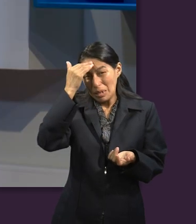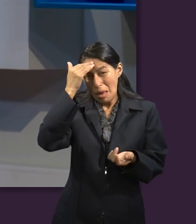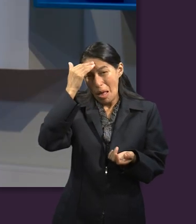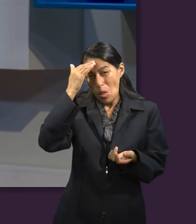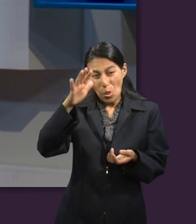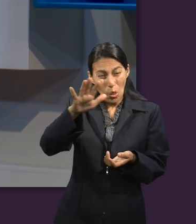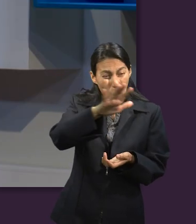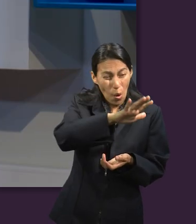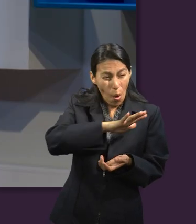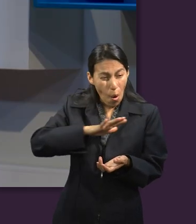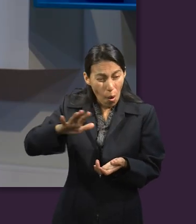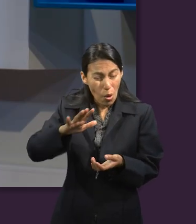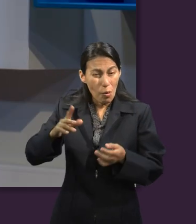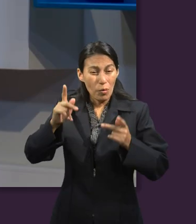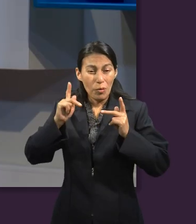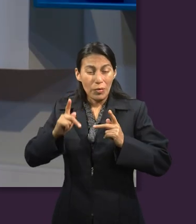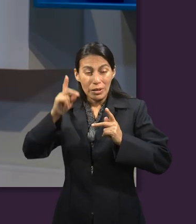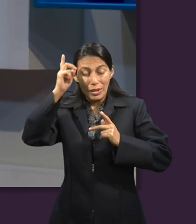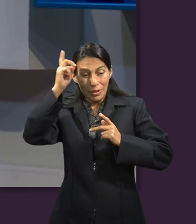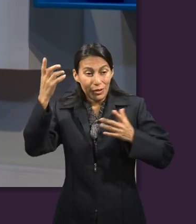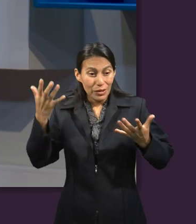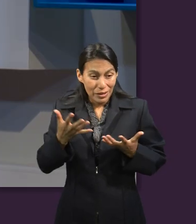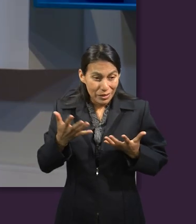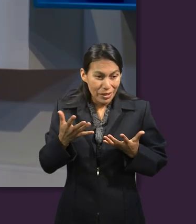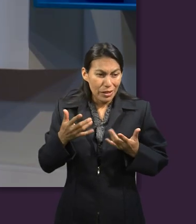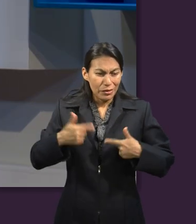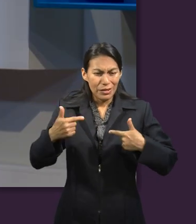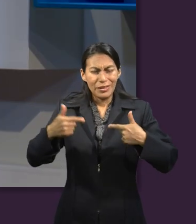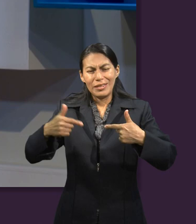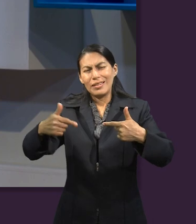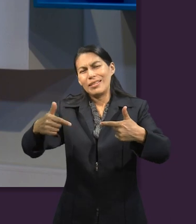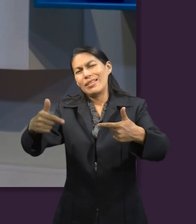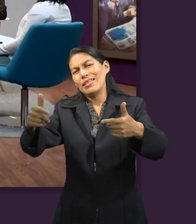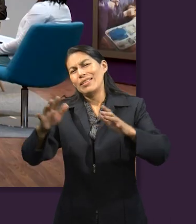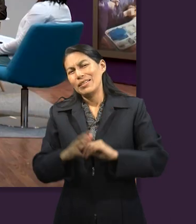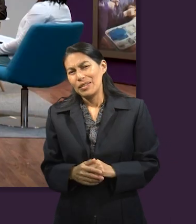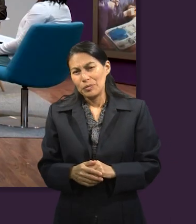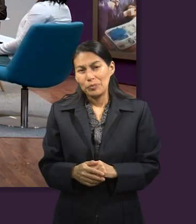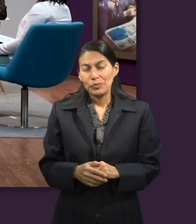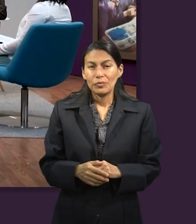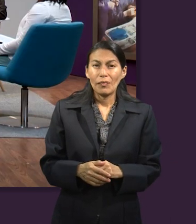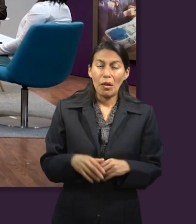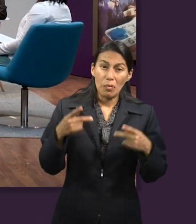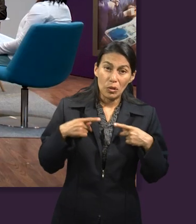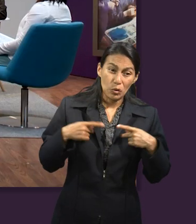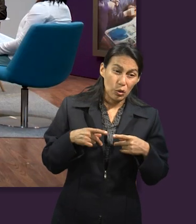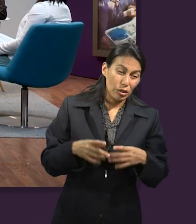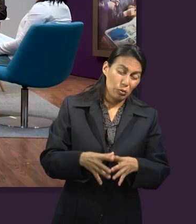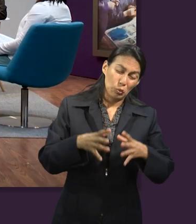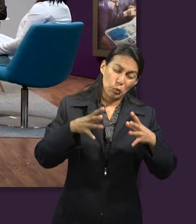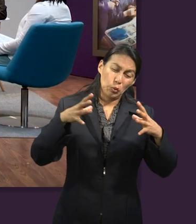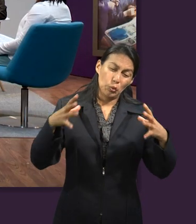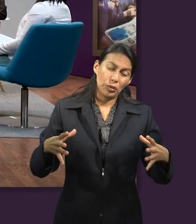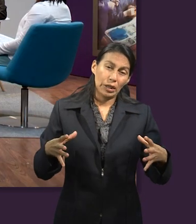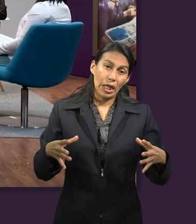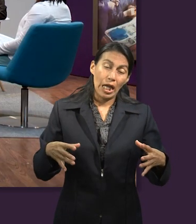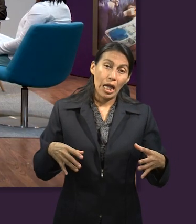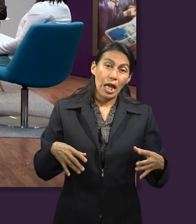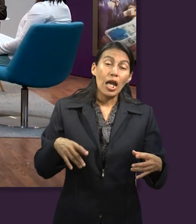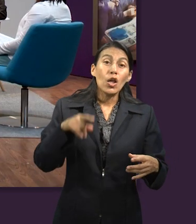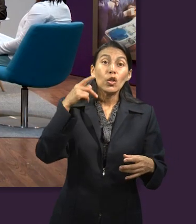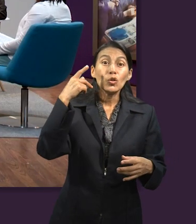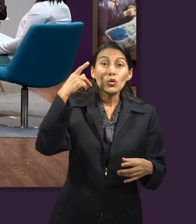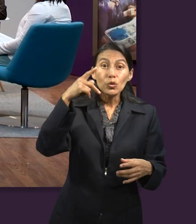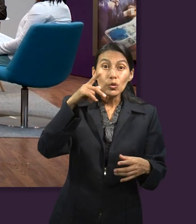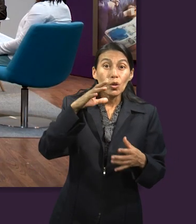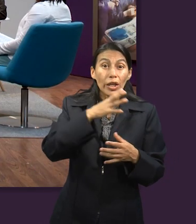poquito de todo lo que abarcaba la promesa de dios todo lo que iba a hacer con su descendencia que iba a traer un